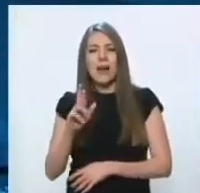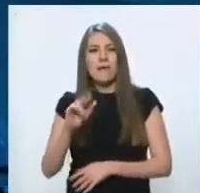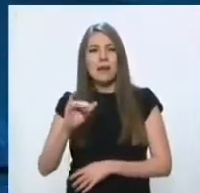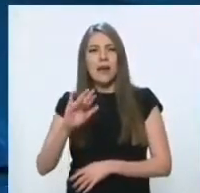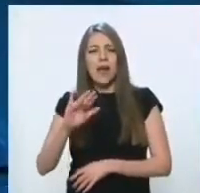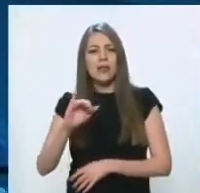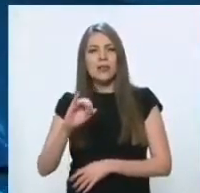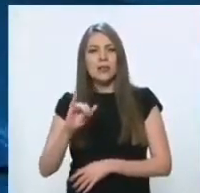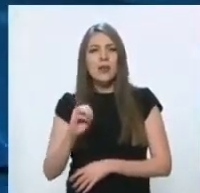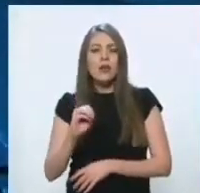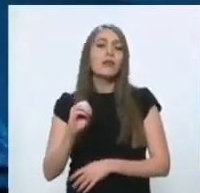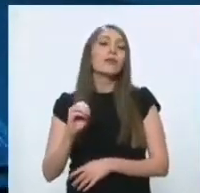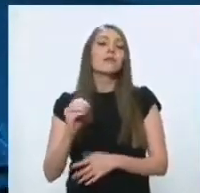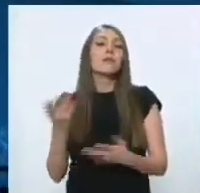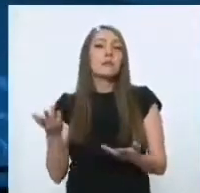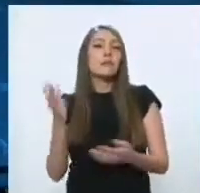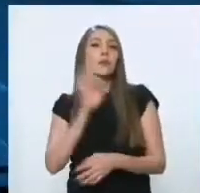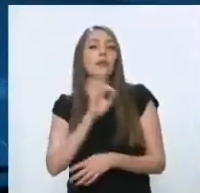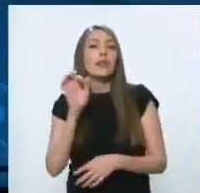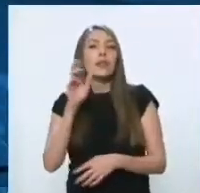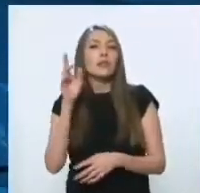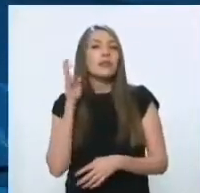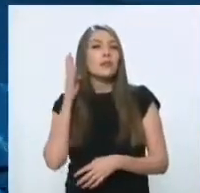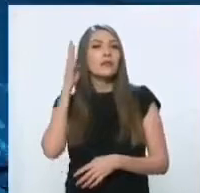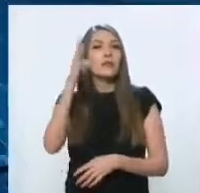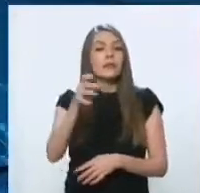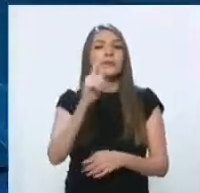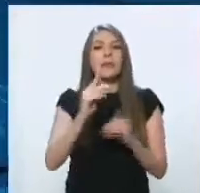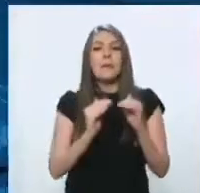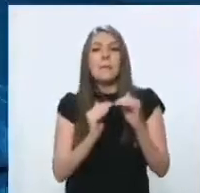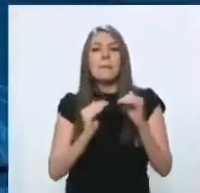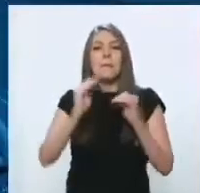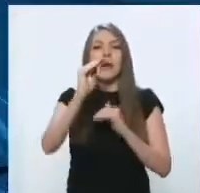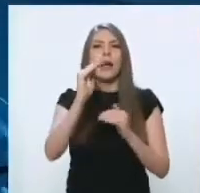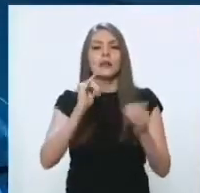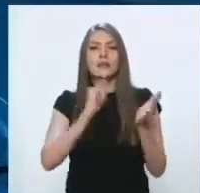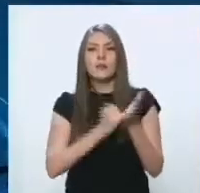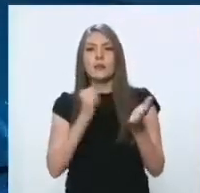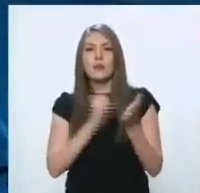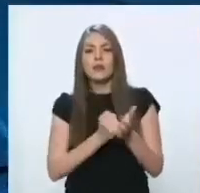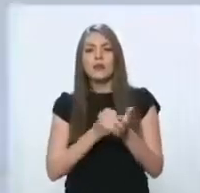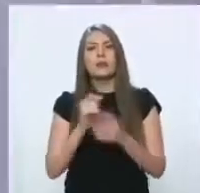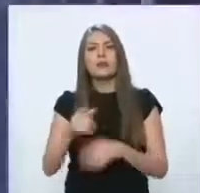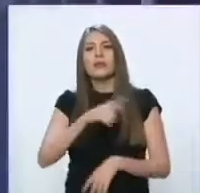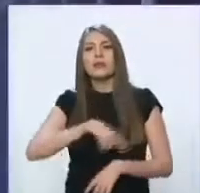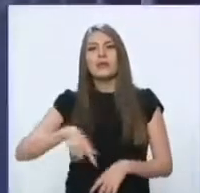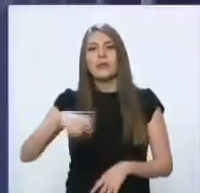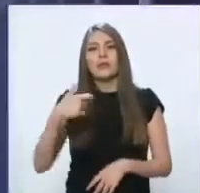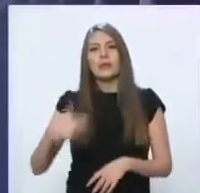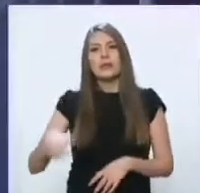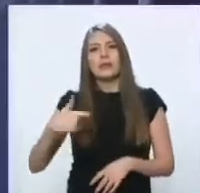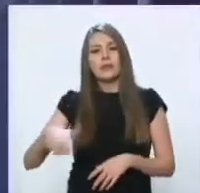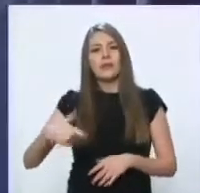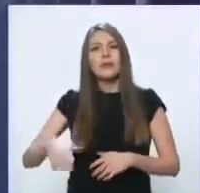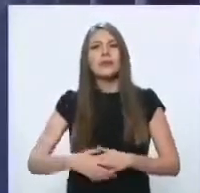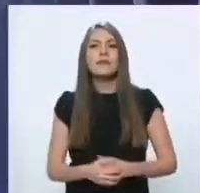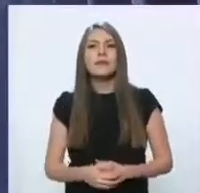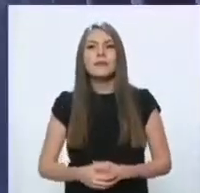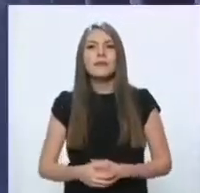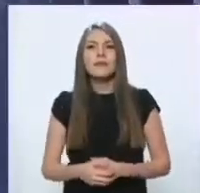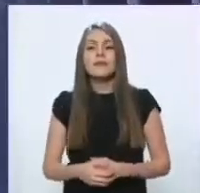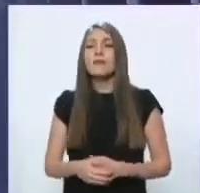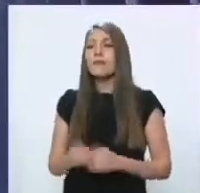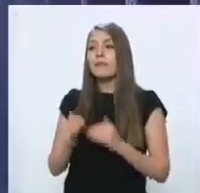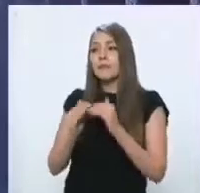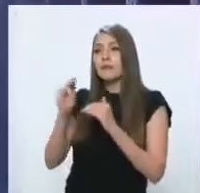pendiente para más adelante, incrementar los impuestos, particularmente a la riqueza, ¿no? Incrementar los impuestos, Marta Samarripa, pero